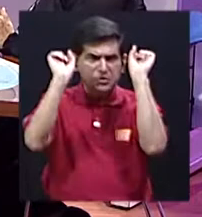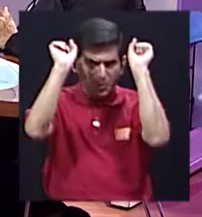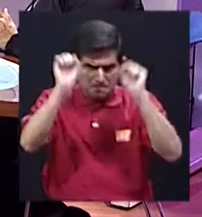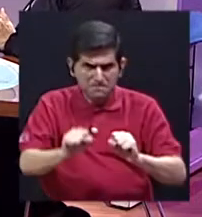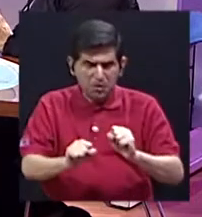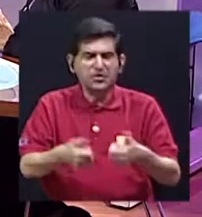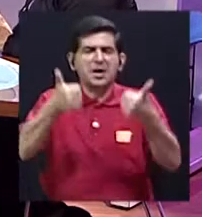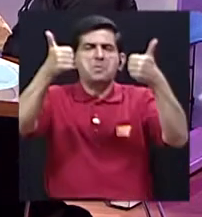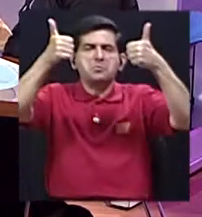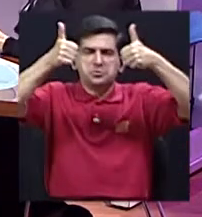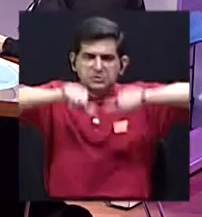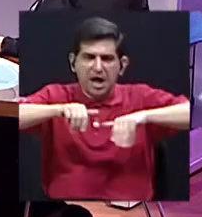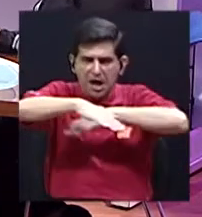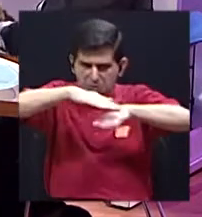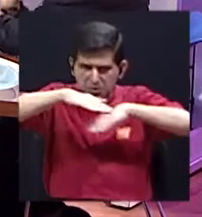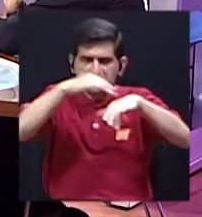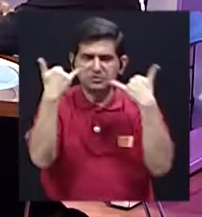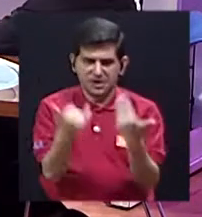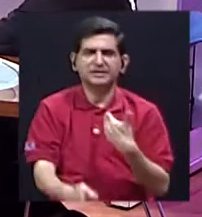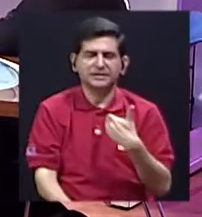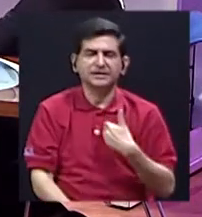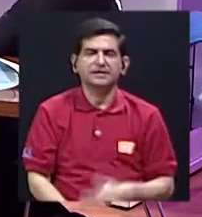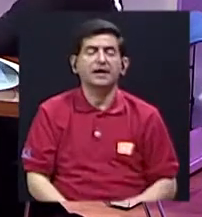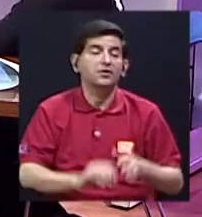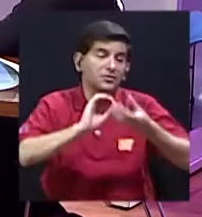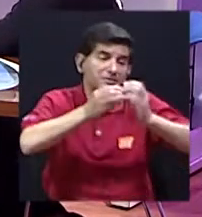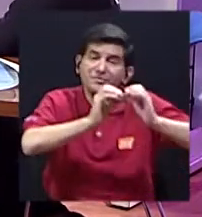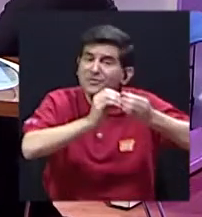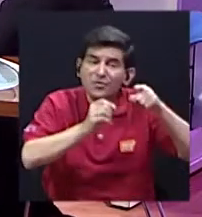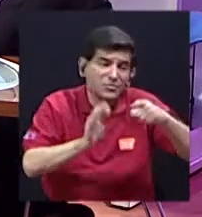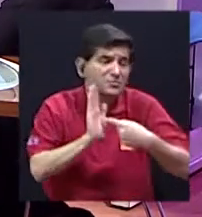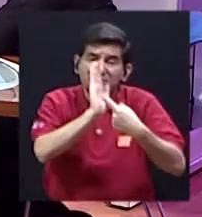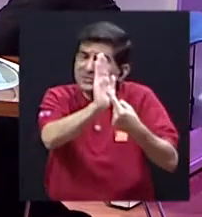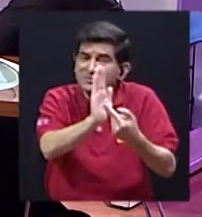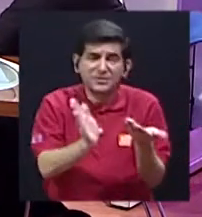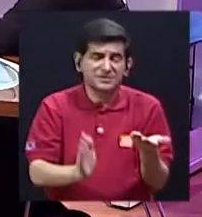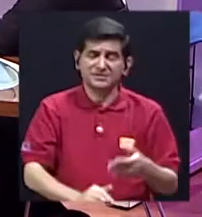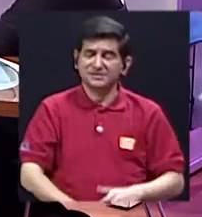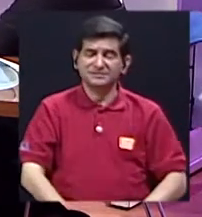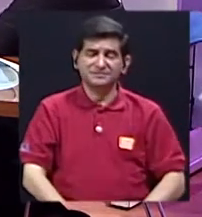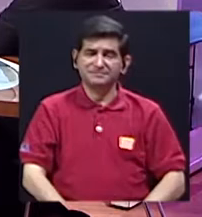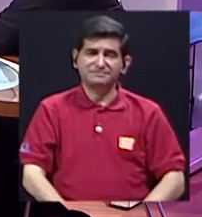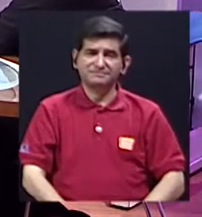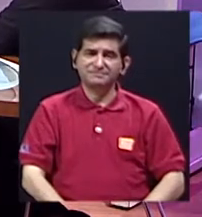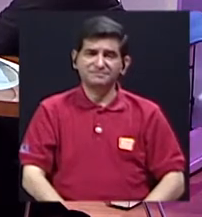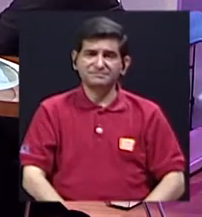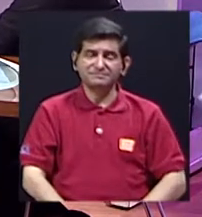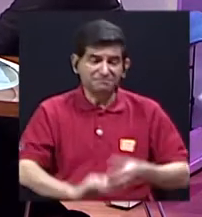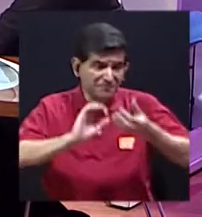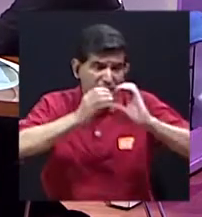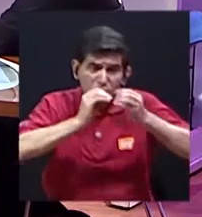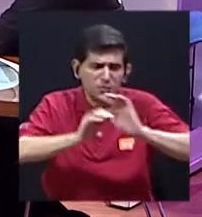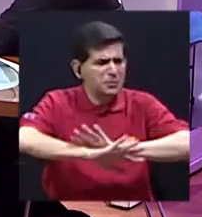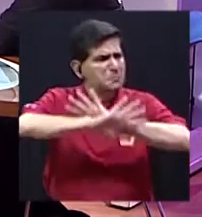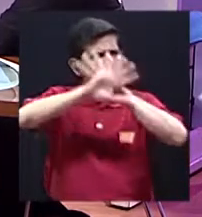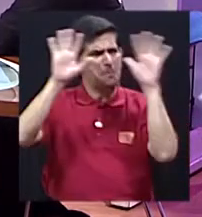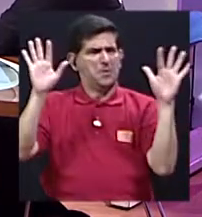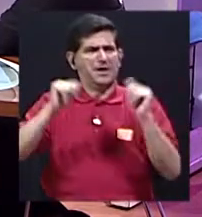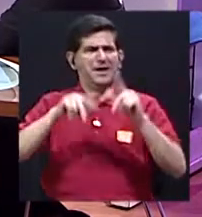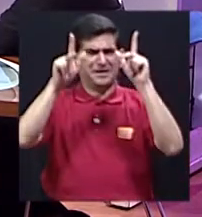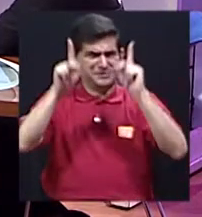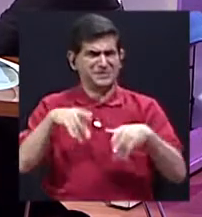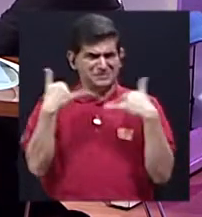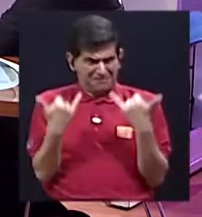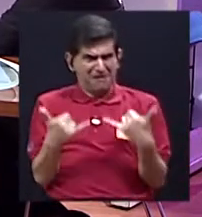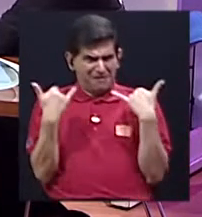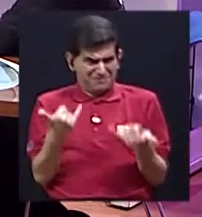a un acuerdo fundamental verdad por lo menos los números así lo demuestran los números son claros en que quienes